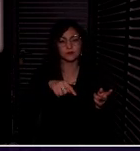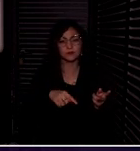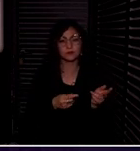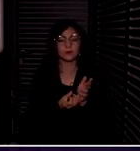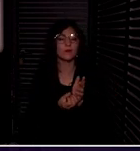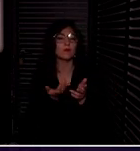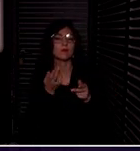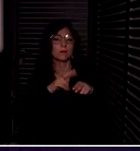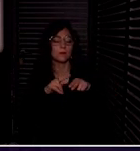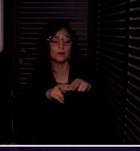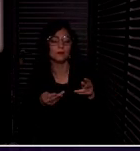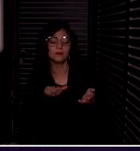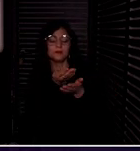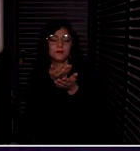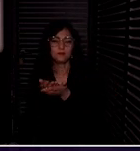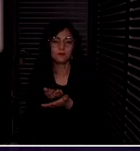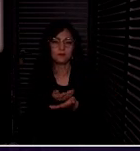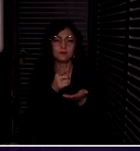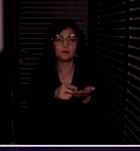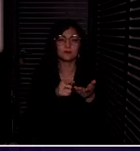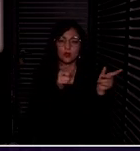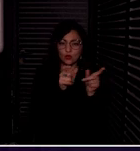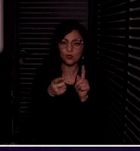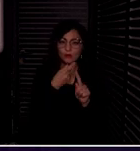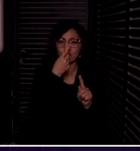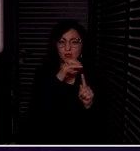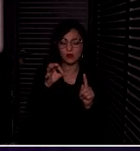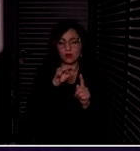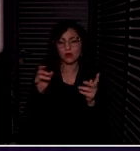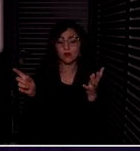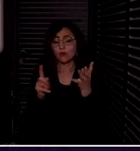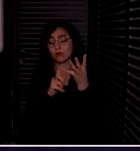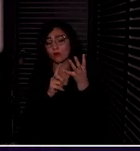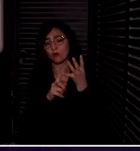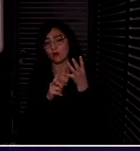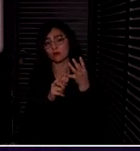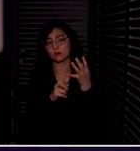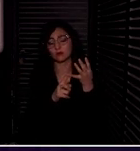poder implantarse, dominar a la primera o la cuarta opción como escenario de